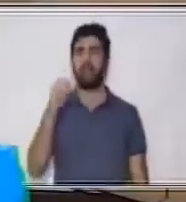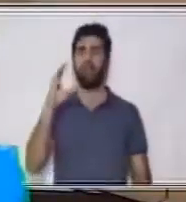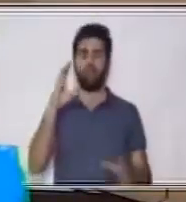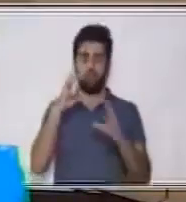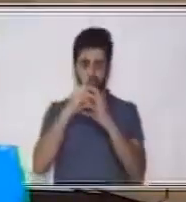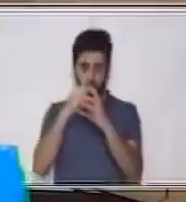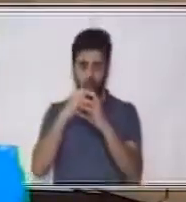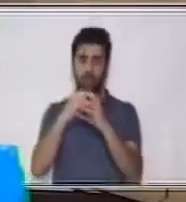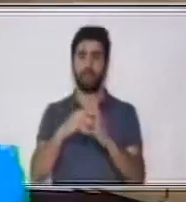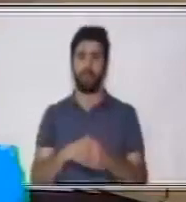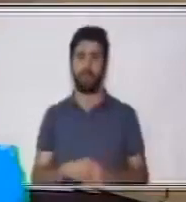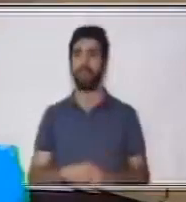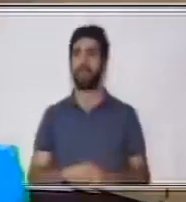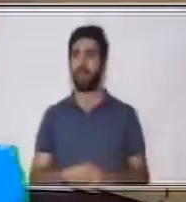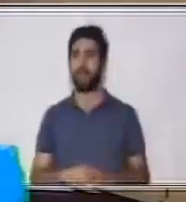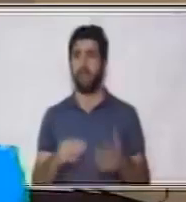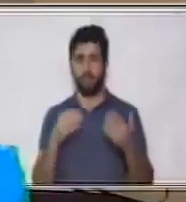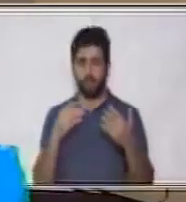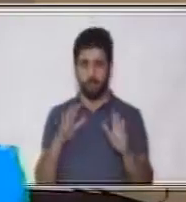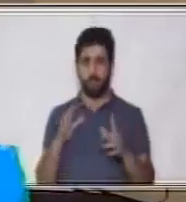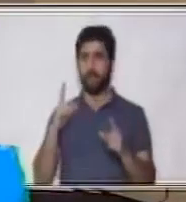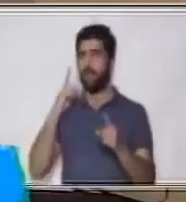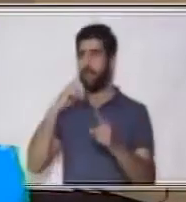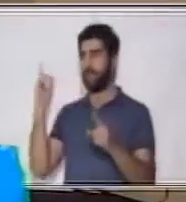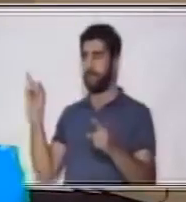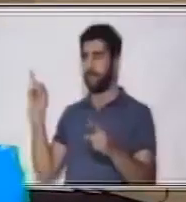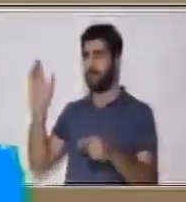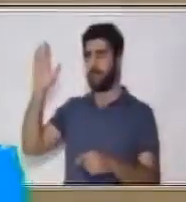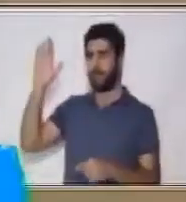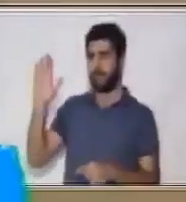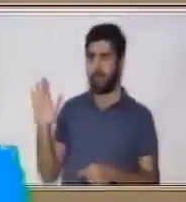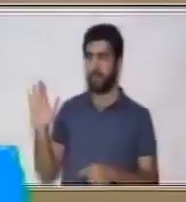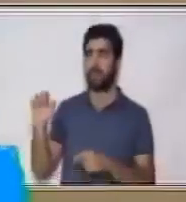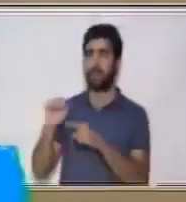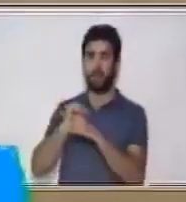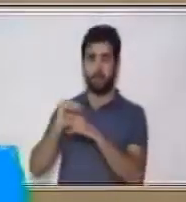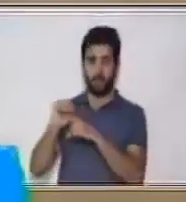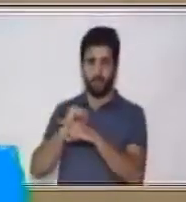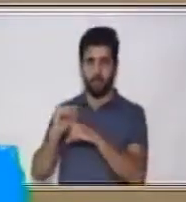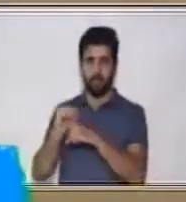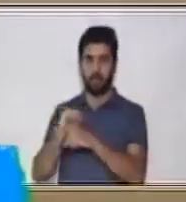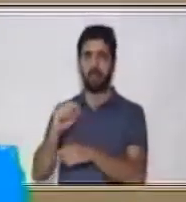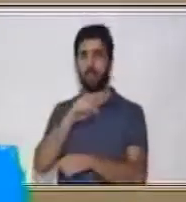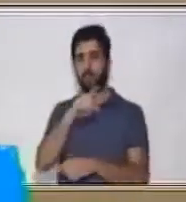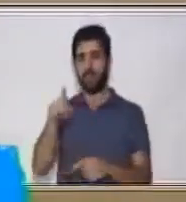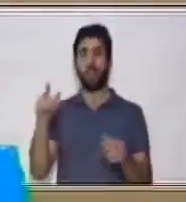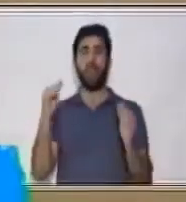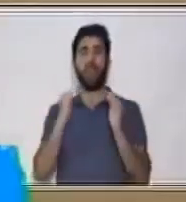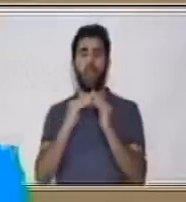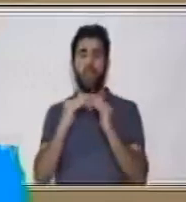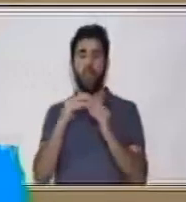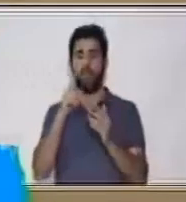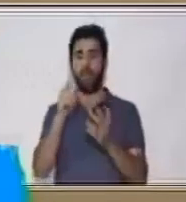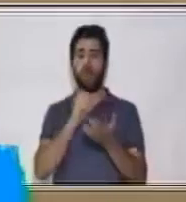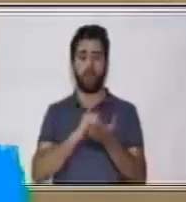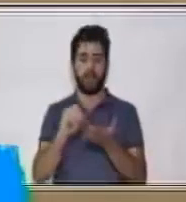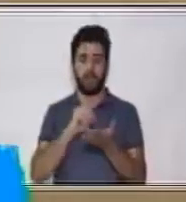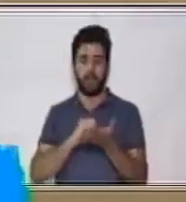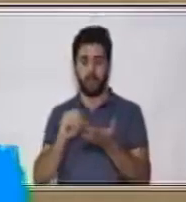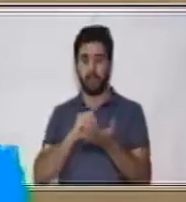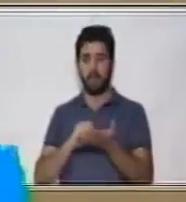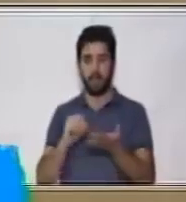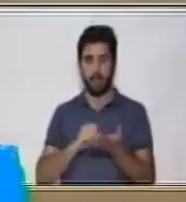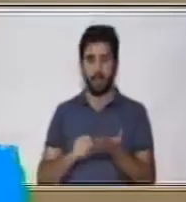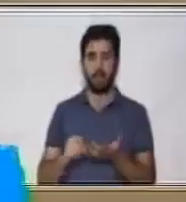Acá tenemos un ejercicio que vamos a trabajar en casa y que puedes ir